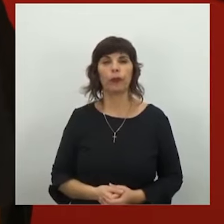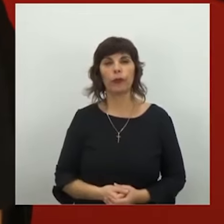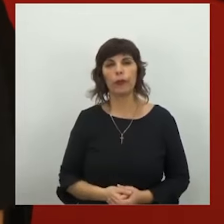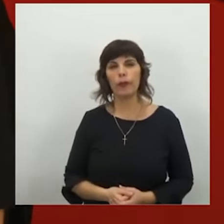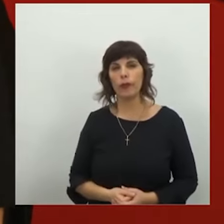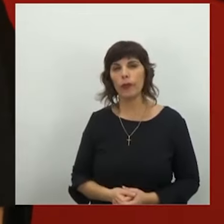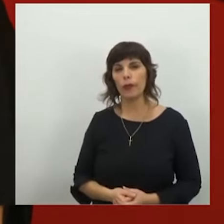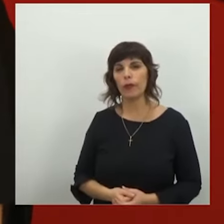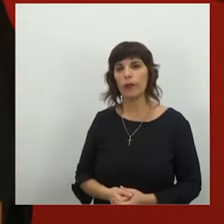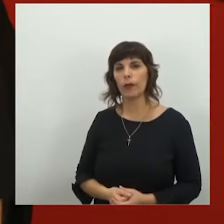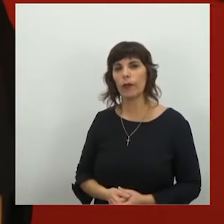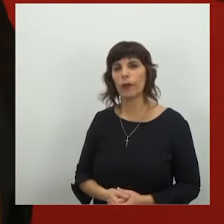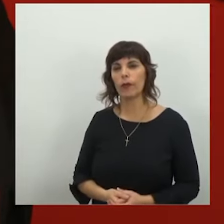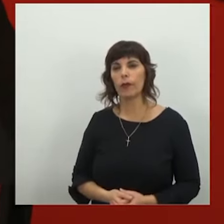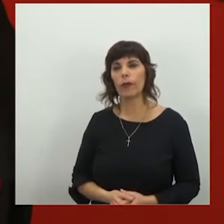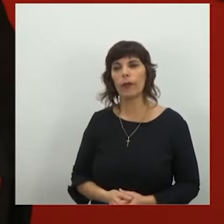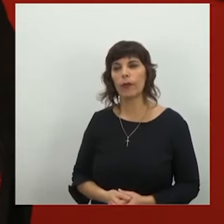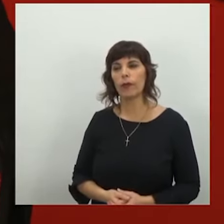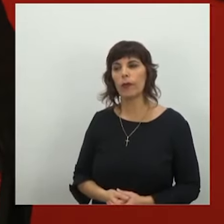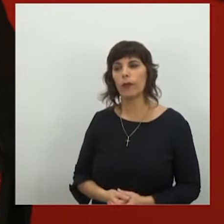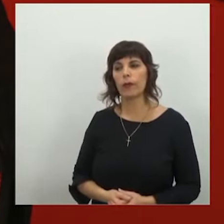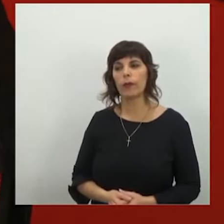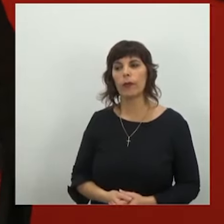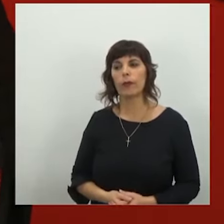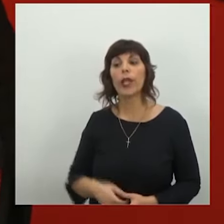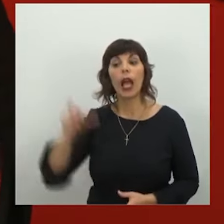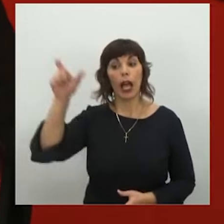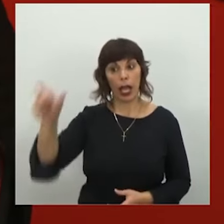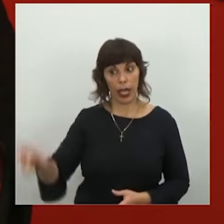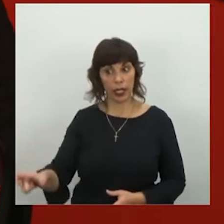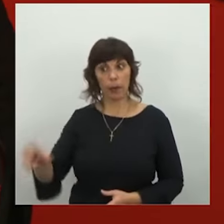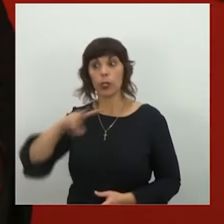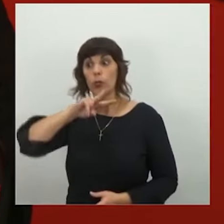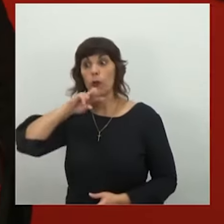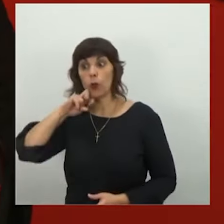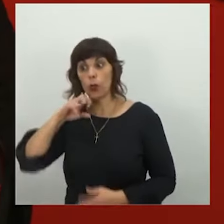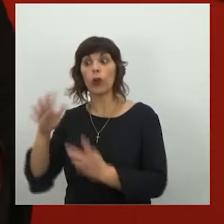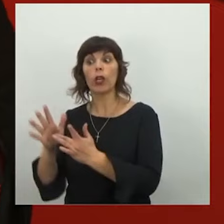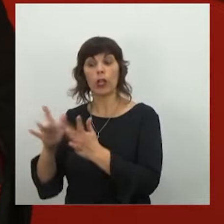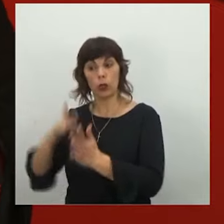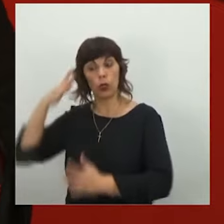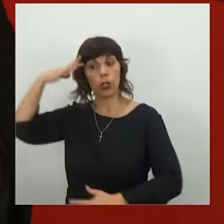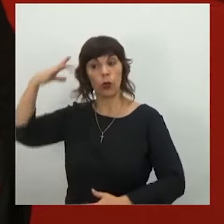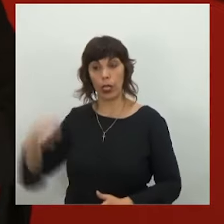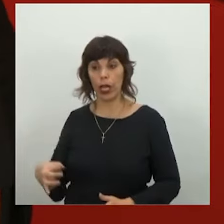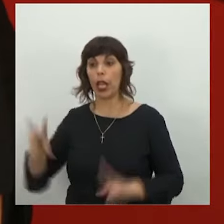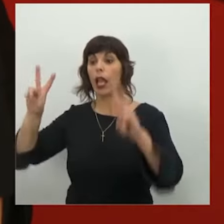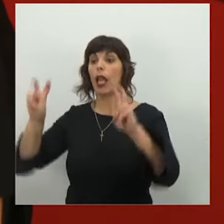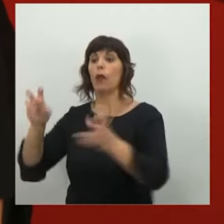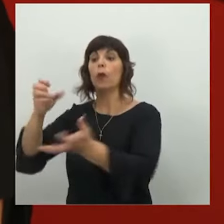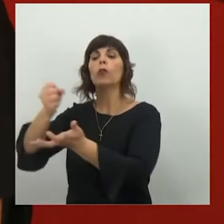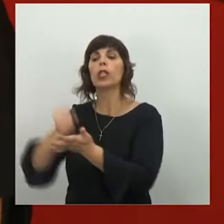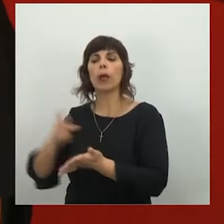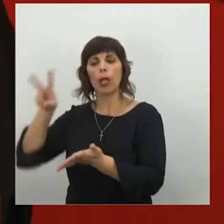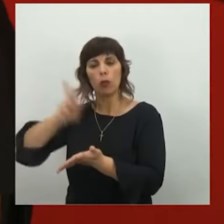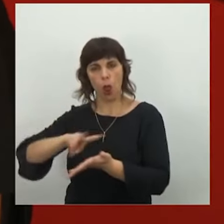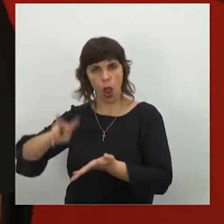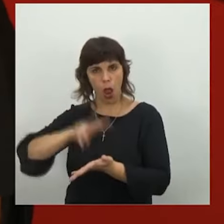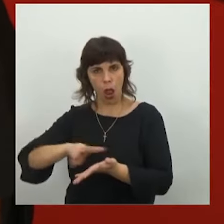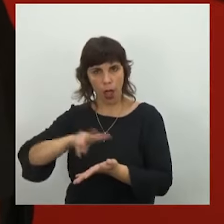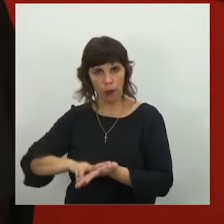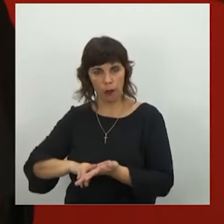gusta. A los judíos mesiánicos, cuando ellos leen el Nuevo Testamento, y tú sabes